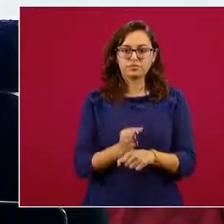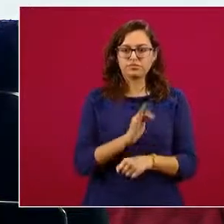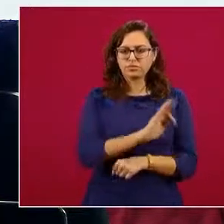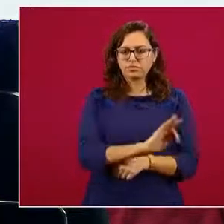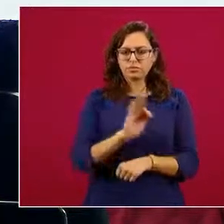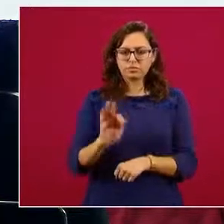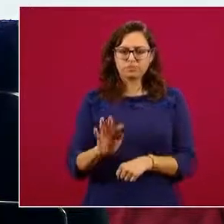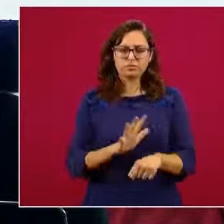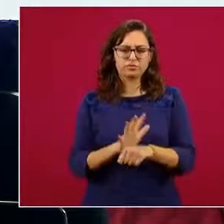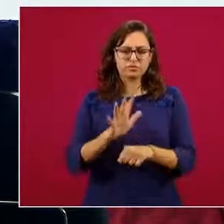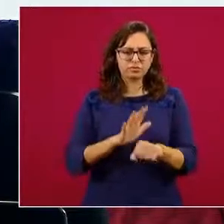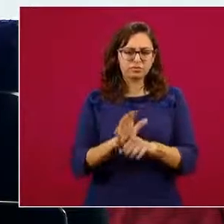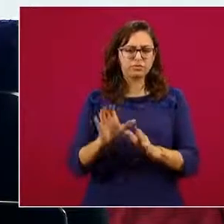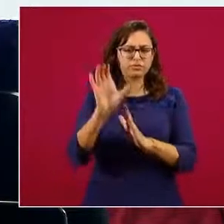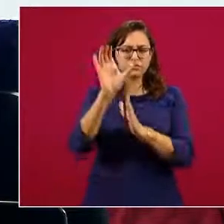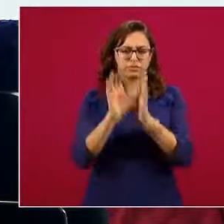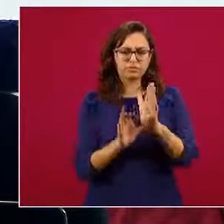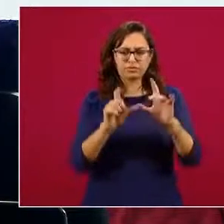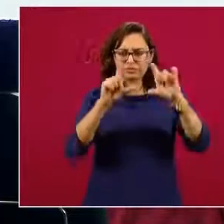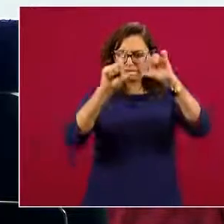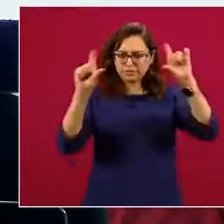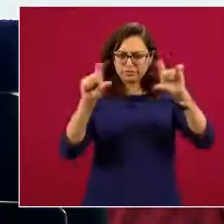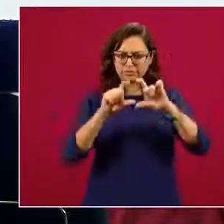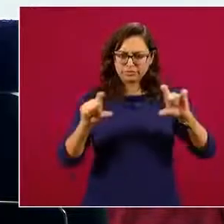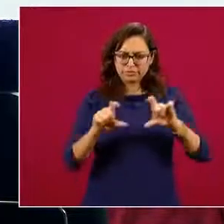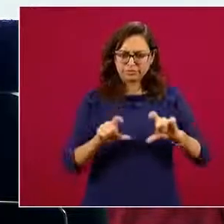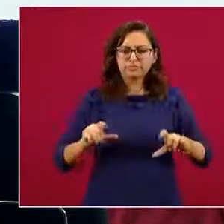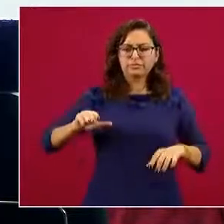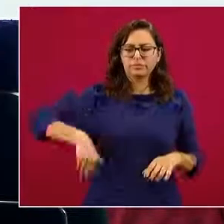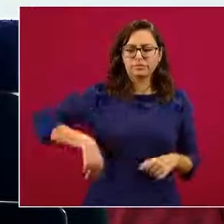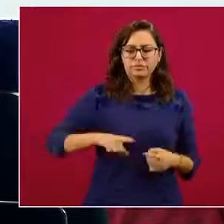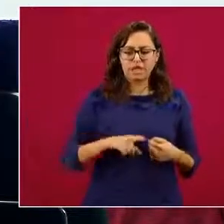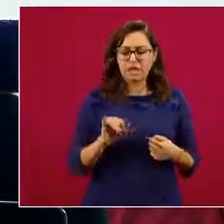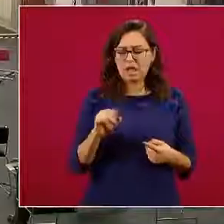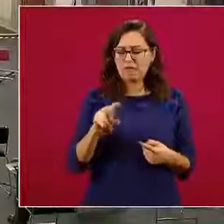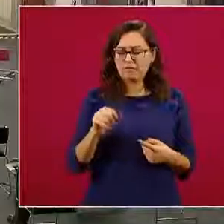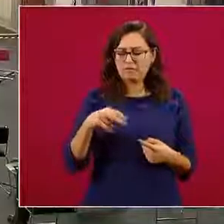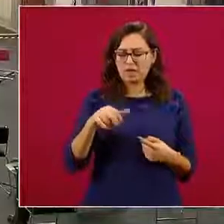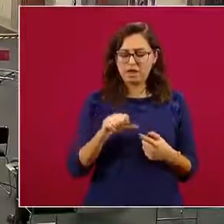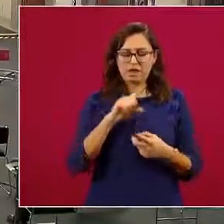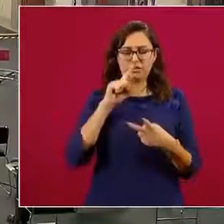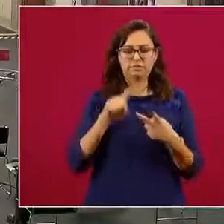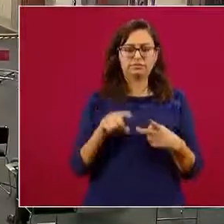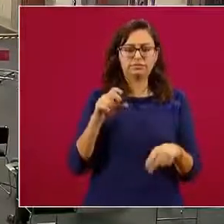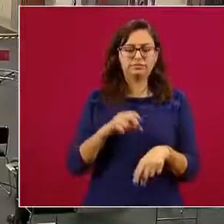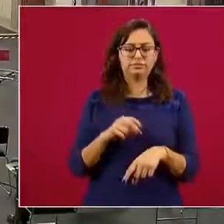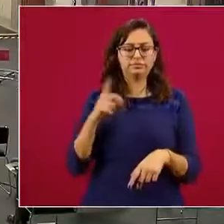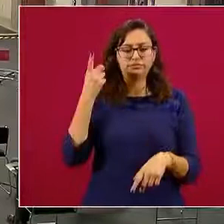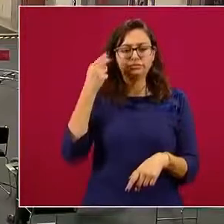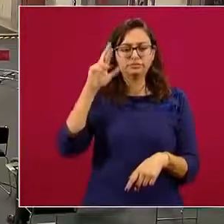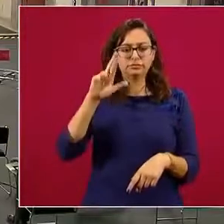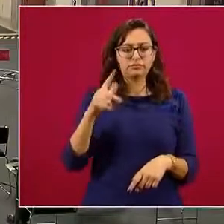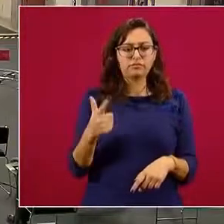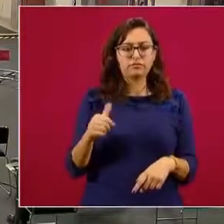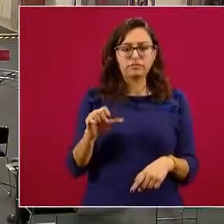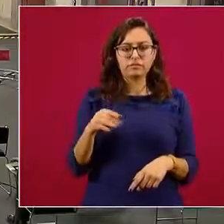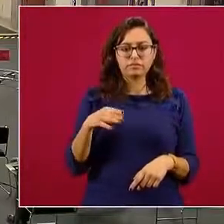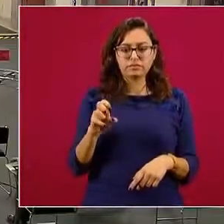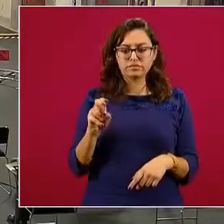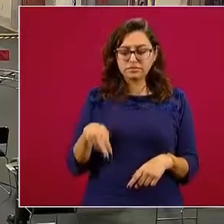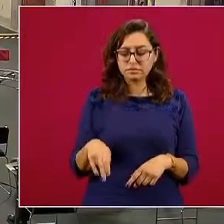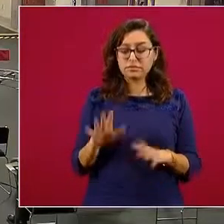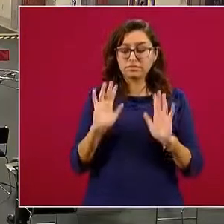Muy importante, ya lo mencionó Ivana y lo mencionó también la doctora Gassman. Cerramos los registros en